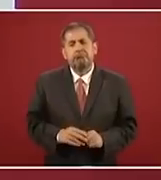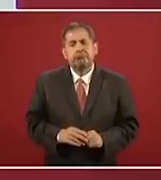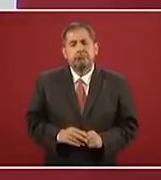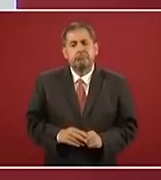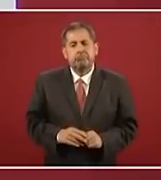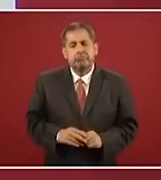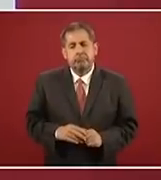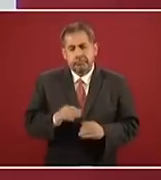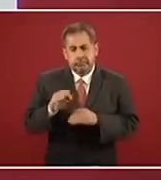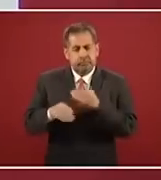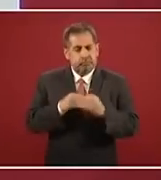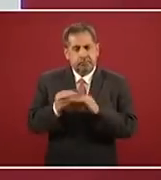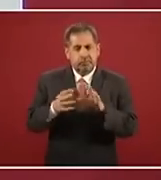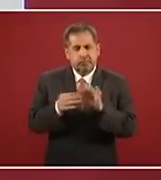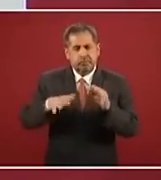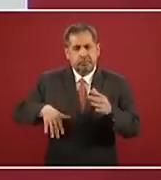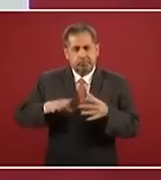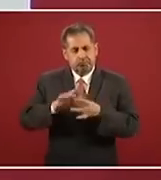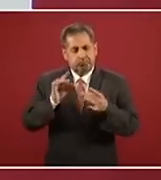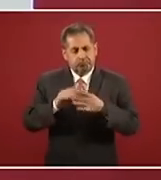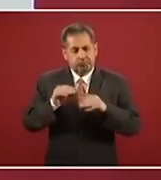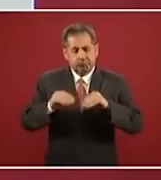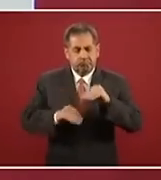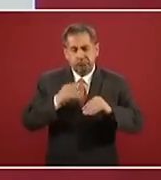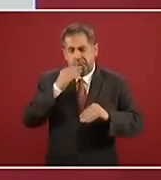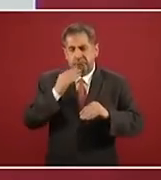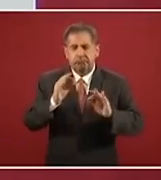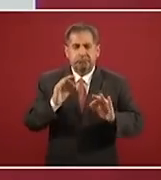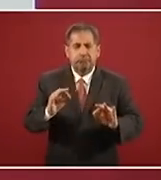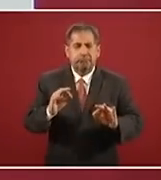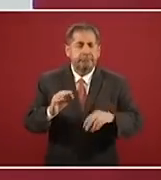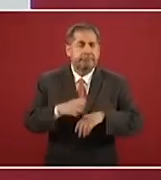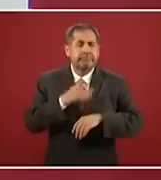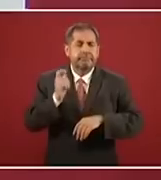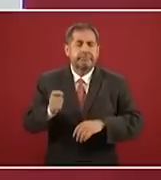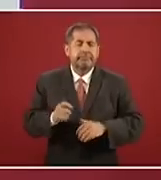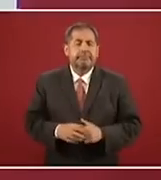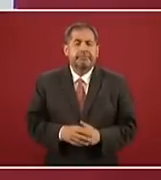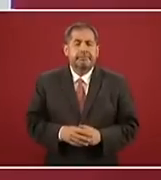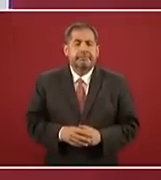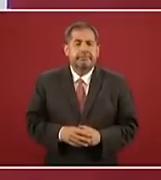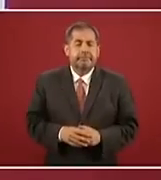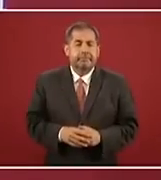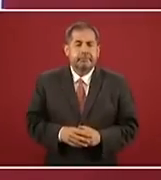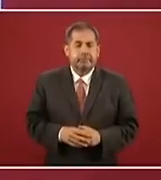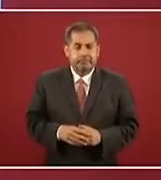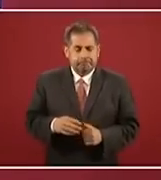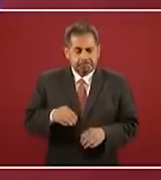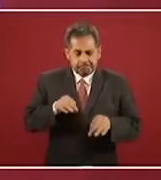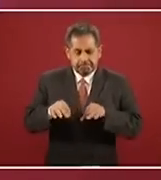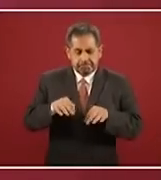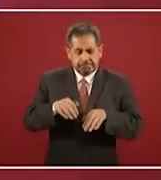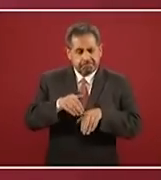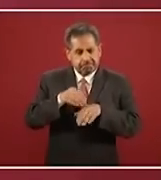todo esto se ha logrado por la disciplina